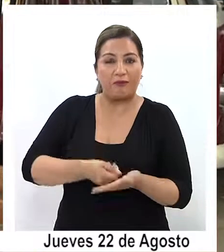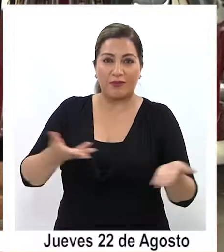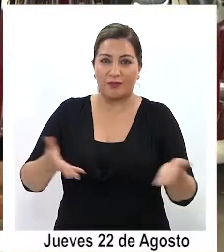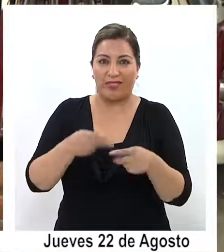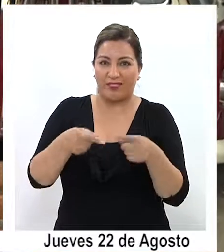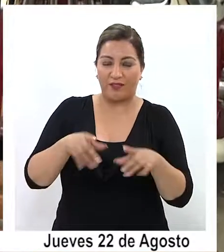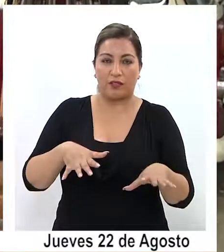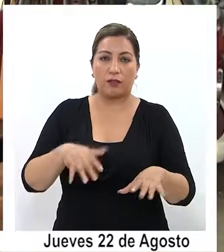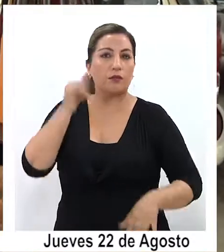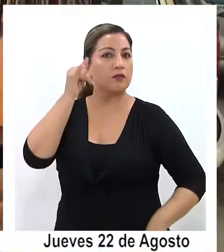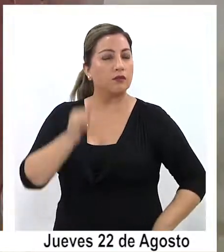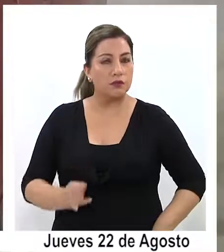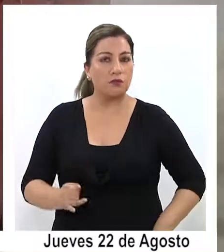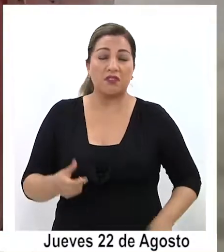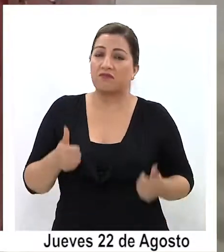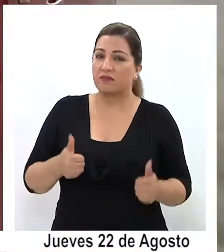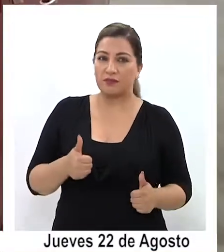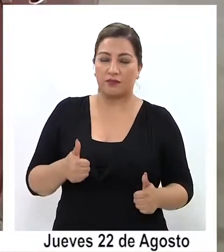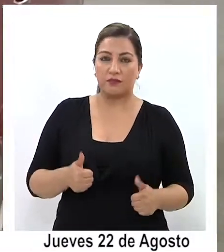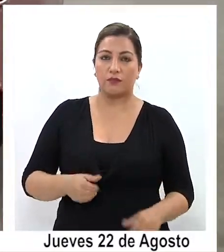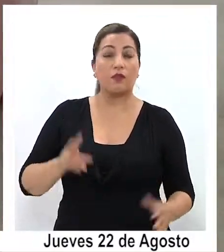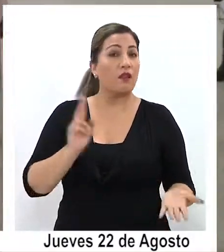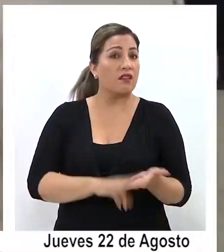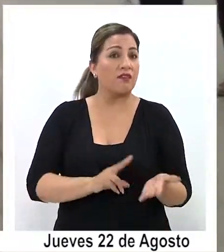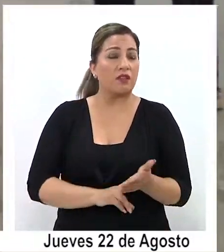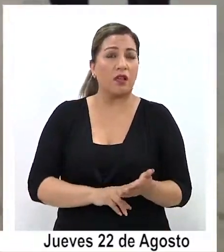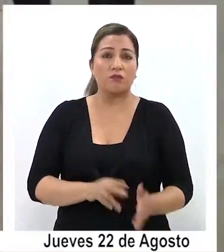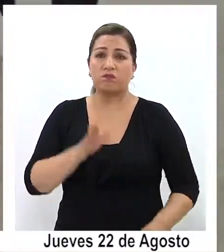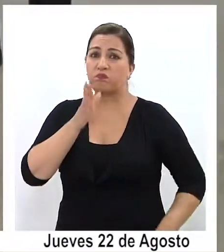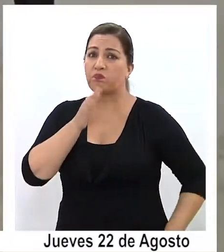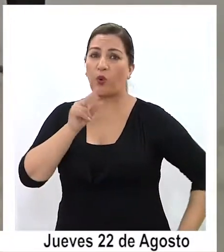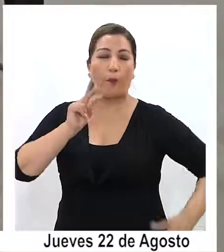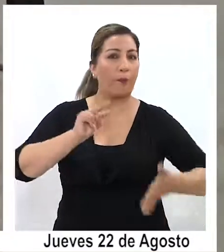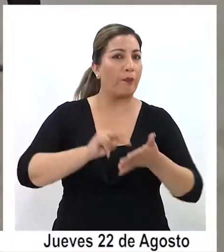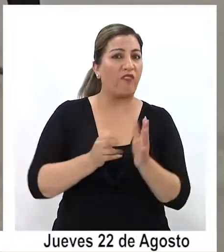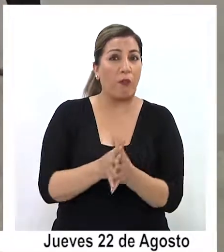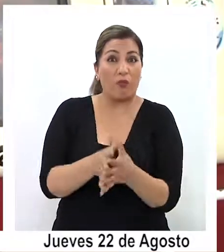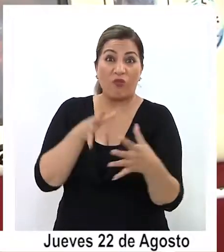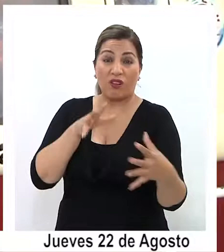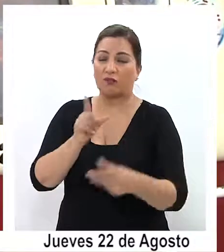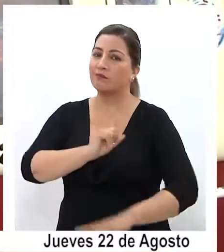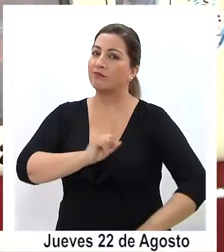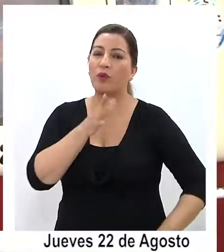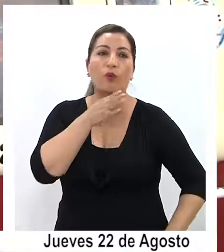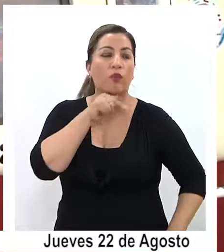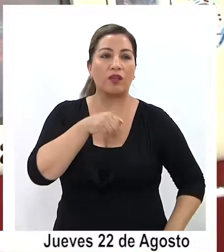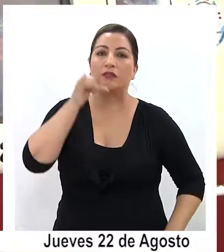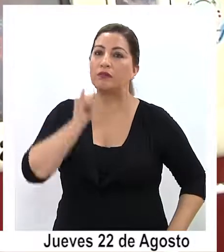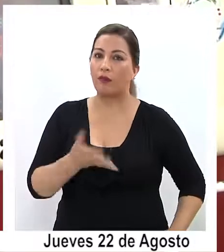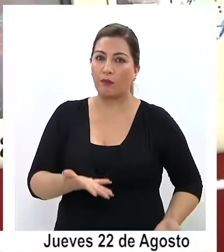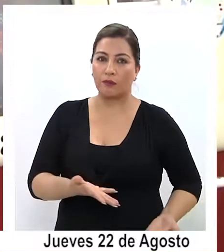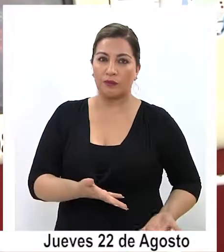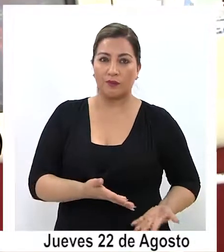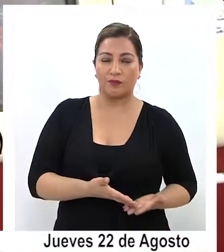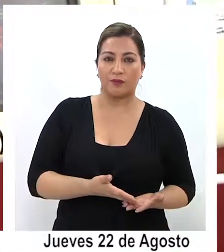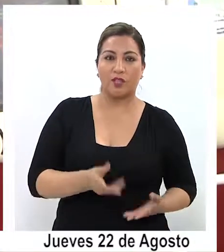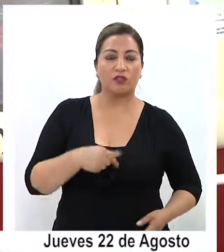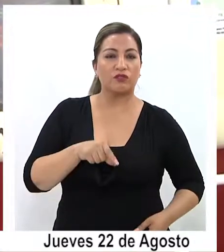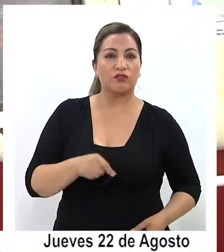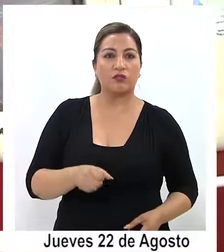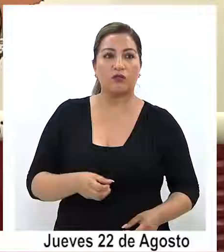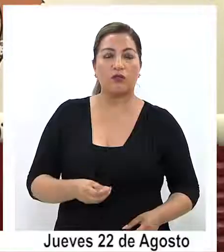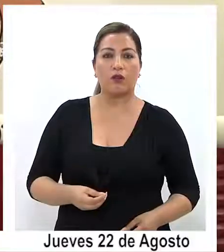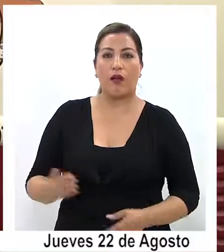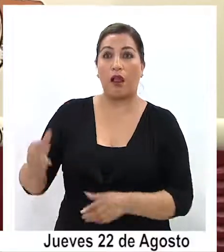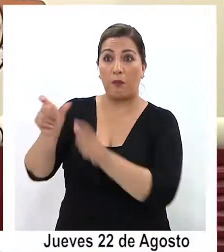siempre decir bien. La verdad no hemos tenido problemas grandes y siempre realmente que hemos recibido